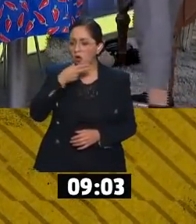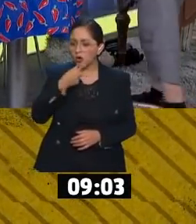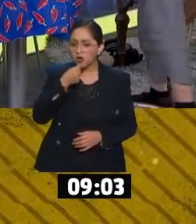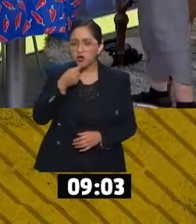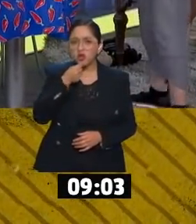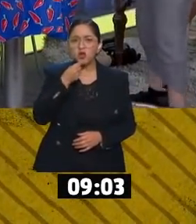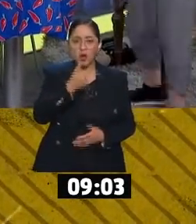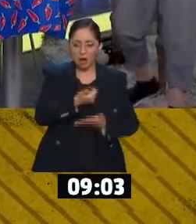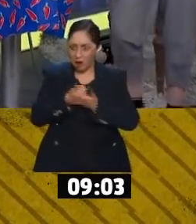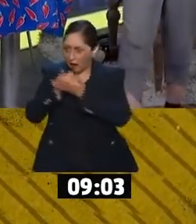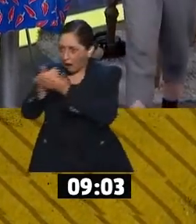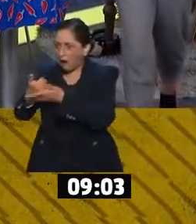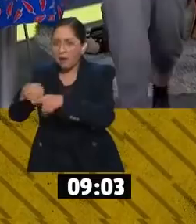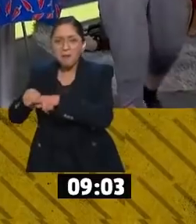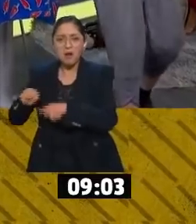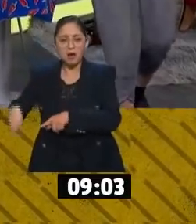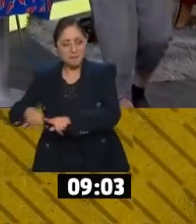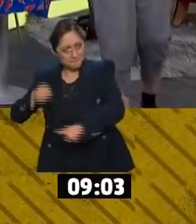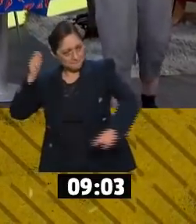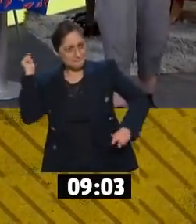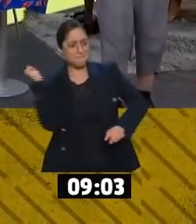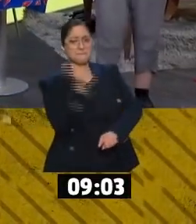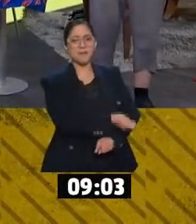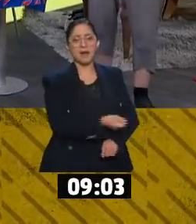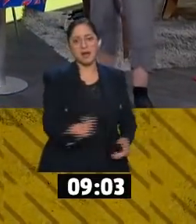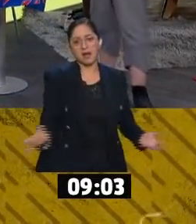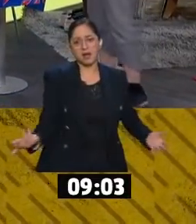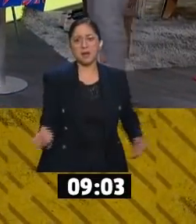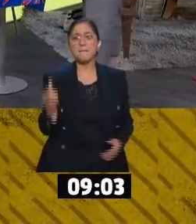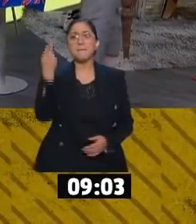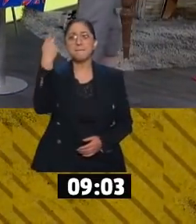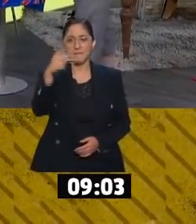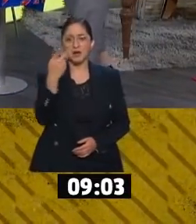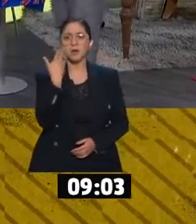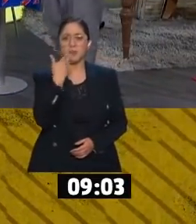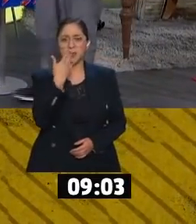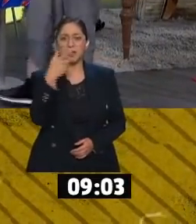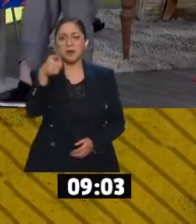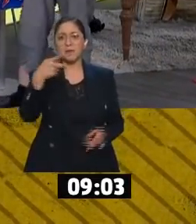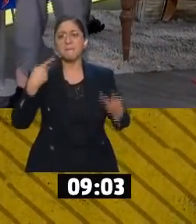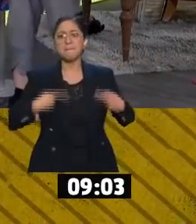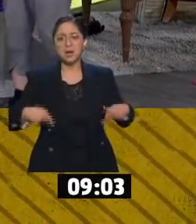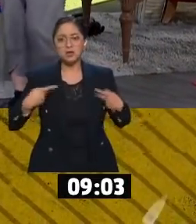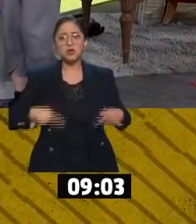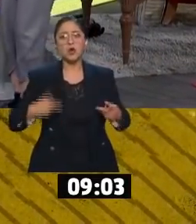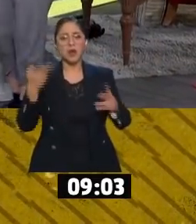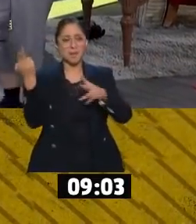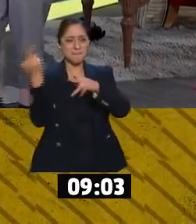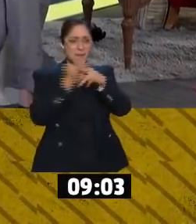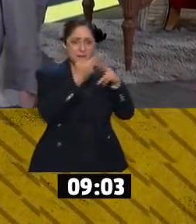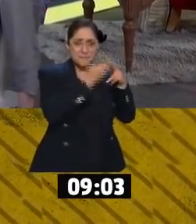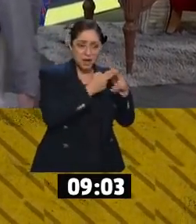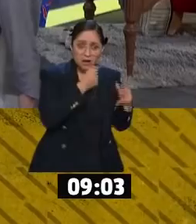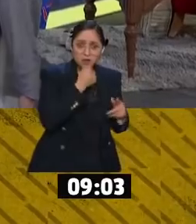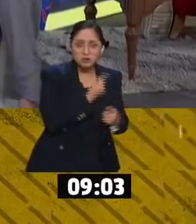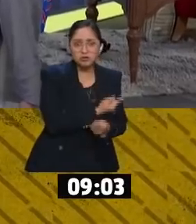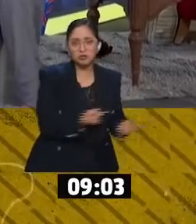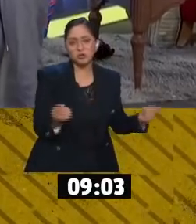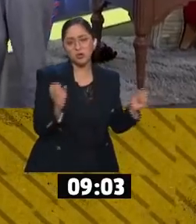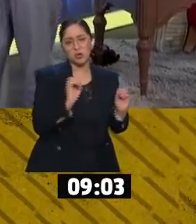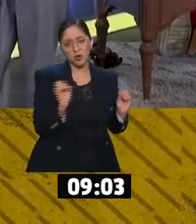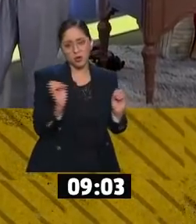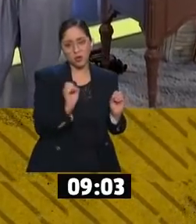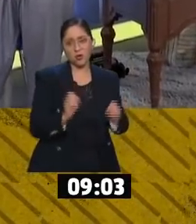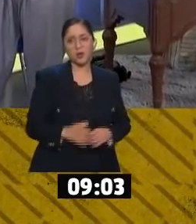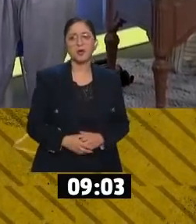fueron a socorrer al Di- hermanito. Pero también buena onda de los sicarios, señora, que no le dispararon mientras iban. Pero es que otras personas sí resultaron. San